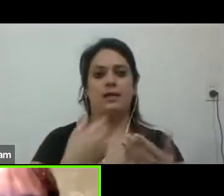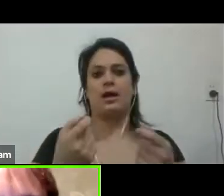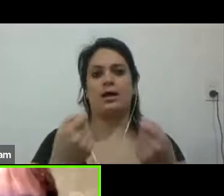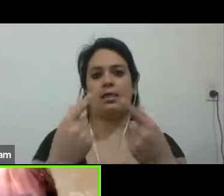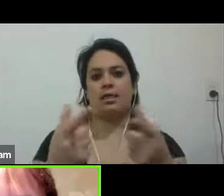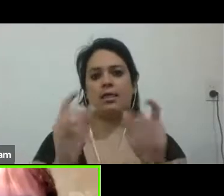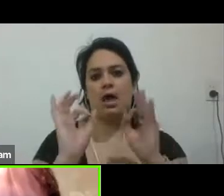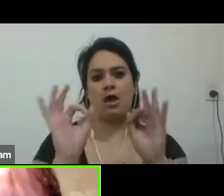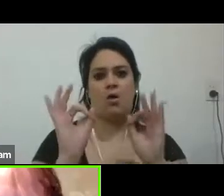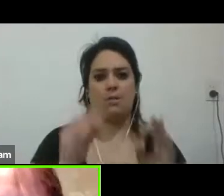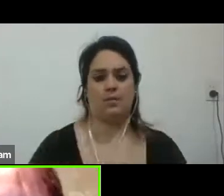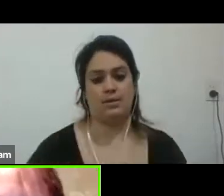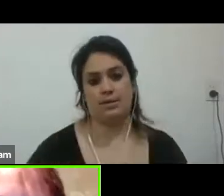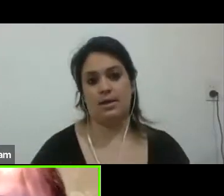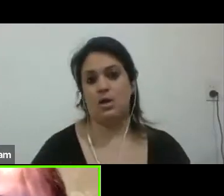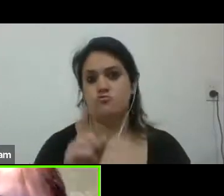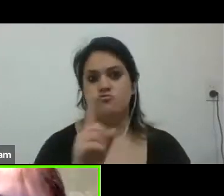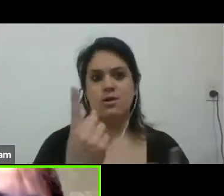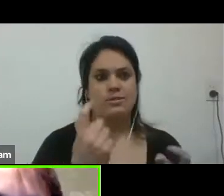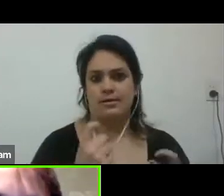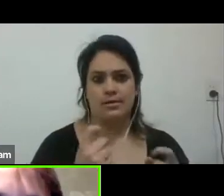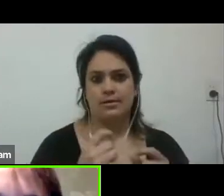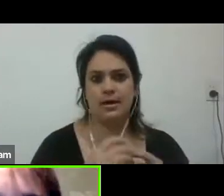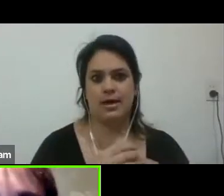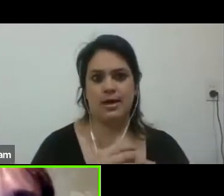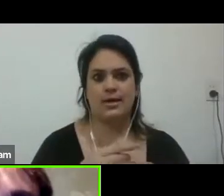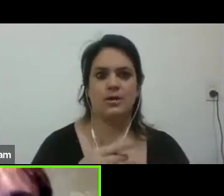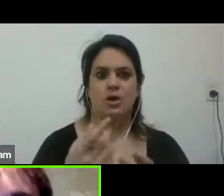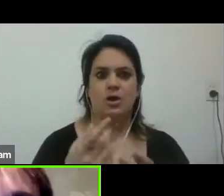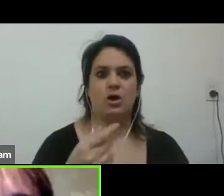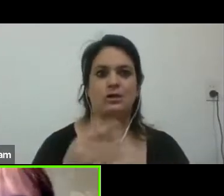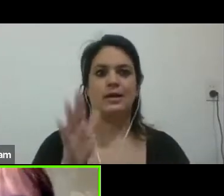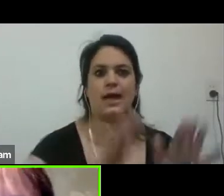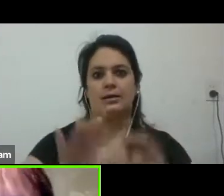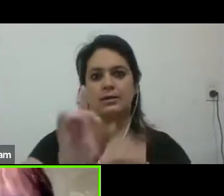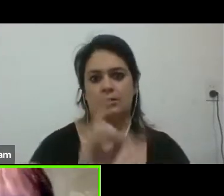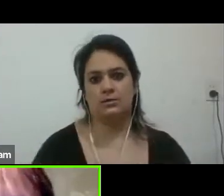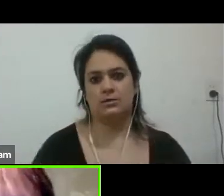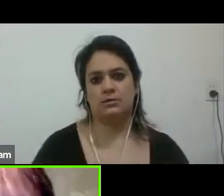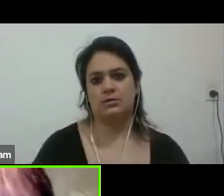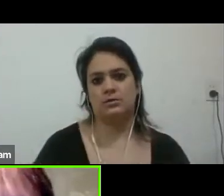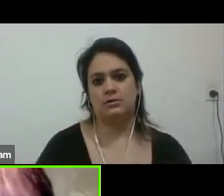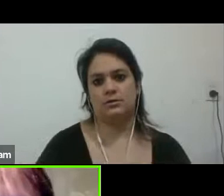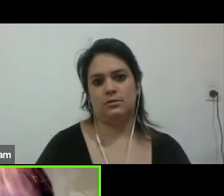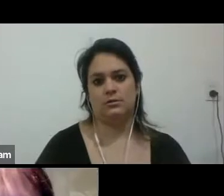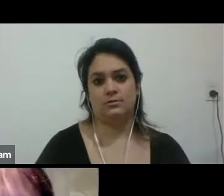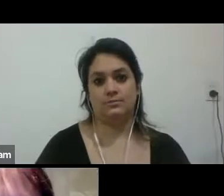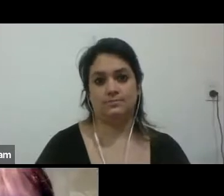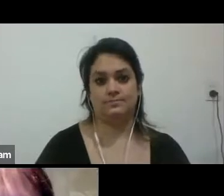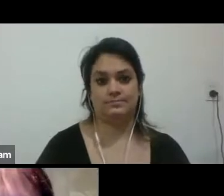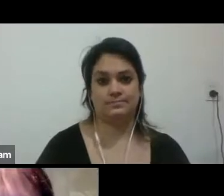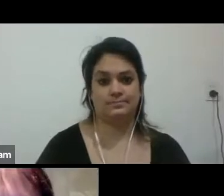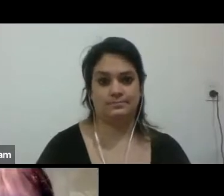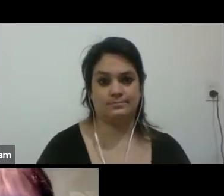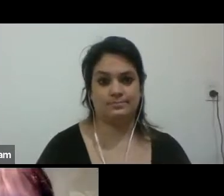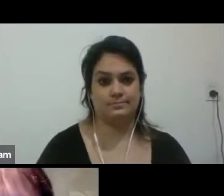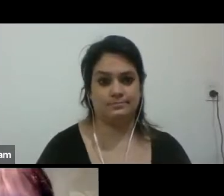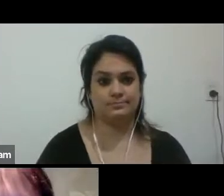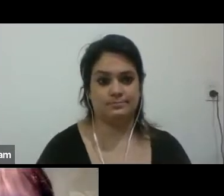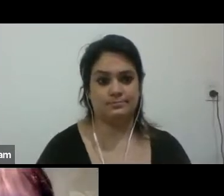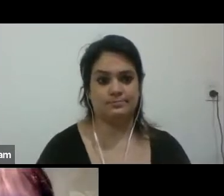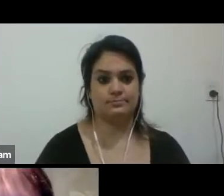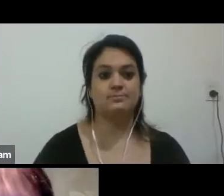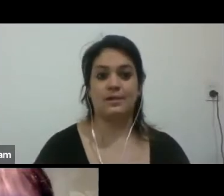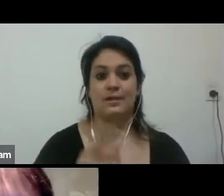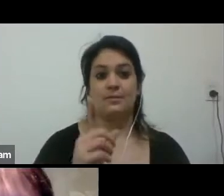toda la información no es necesario que los realice bien va a aprovechar con los últimos